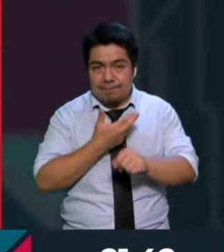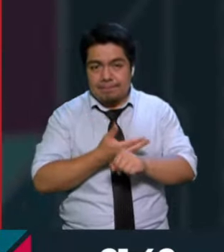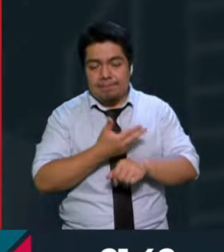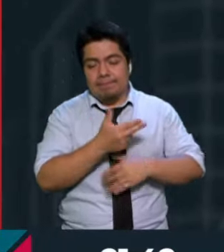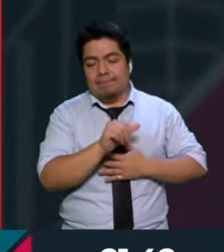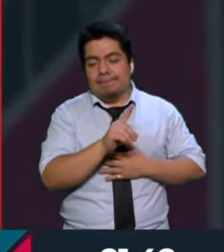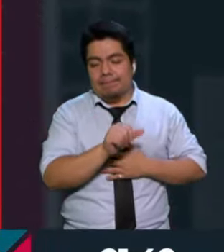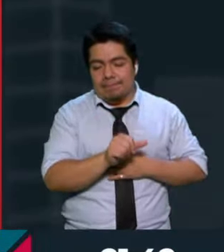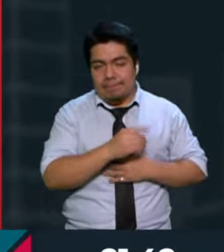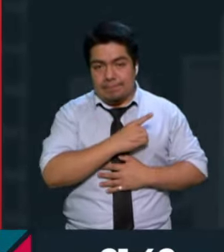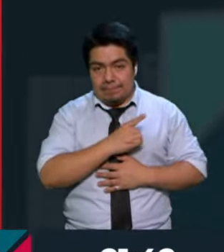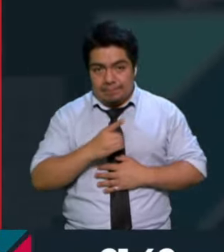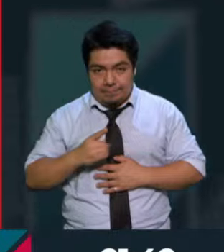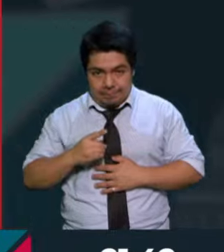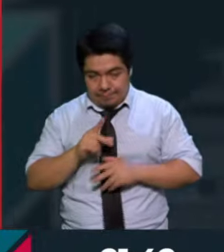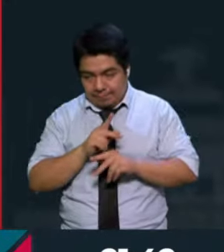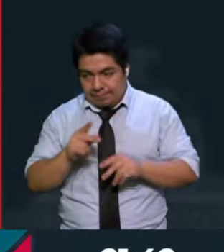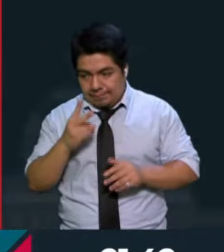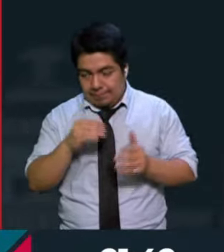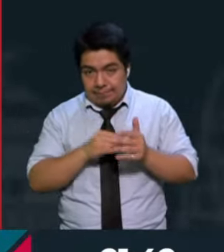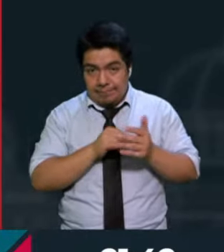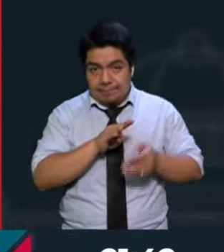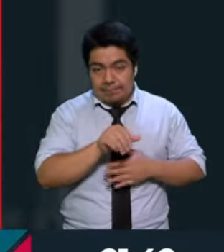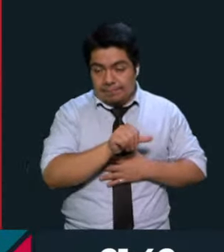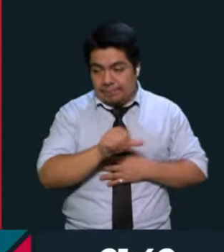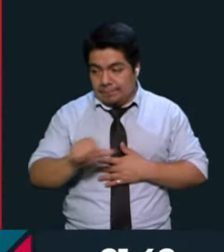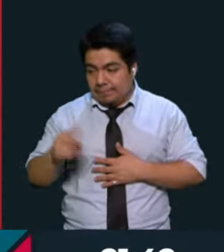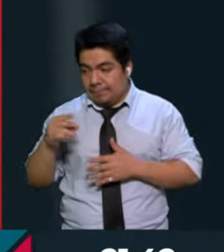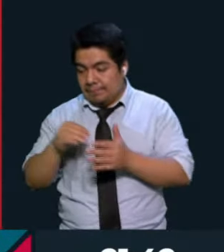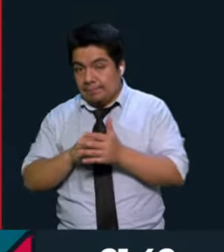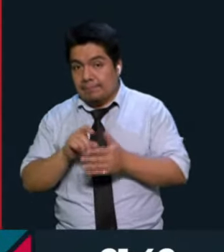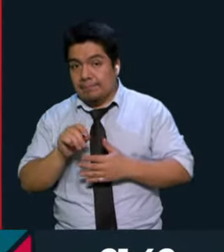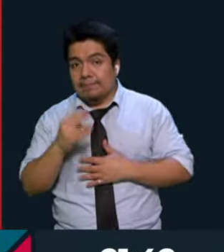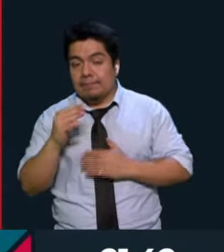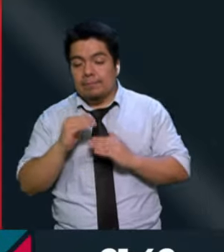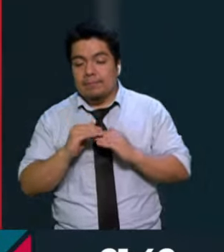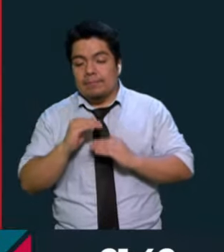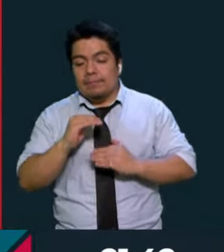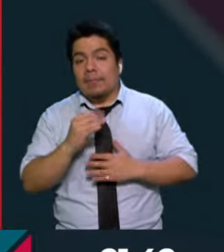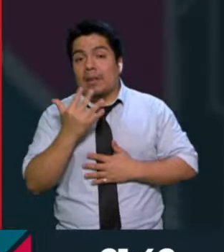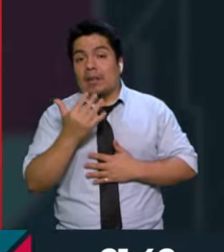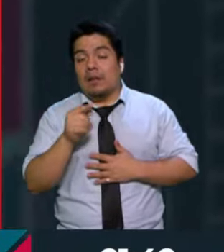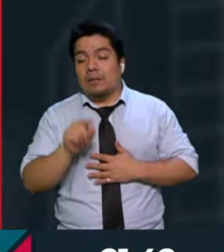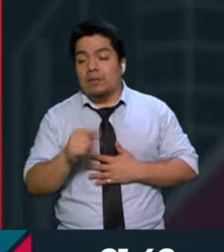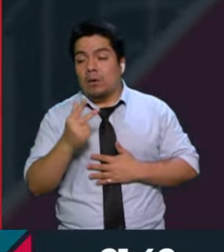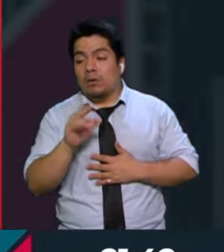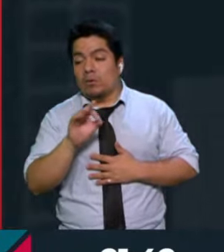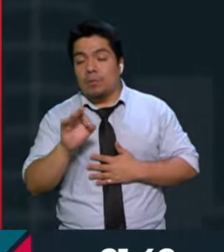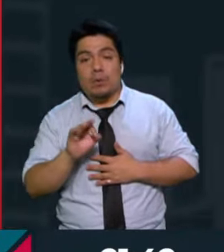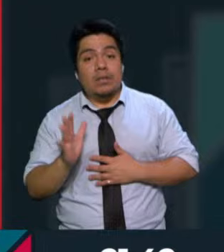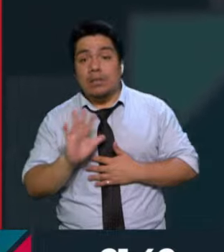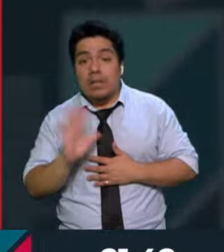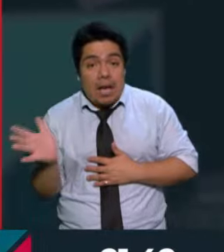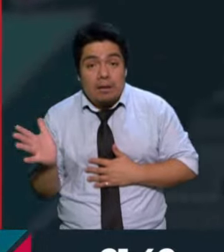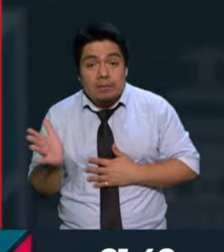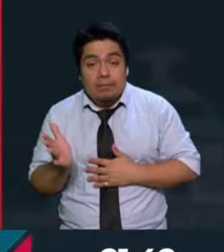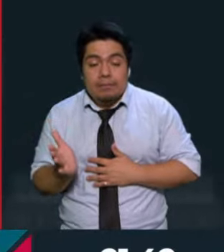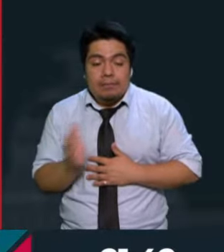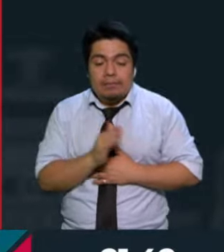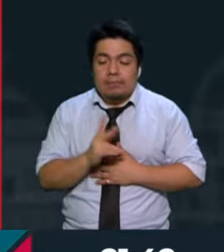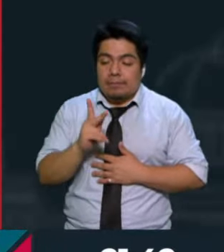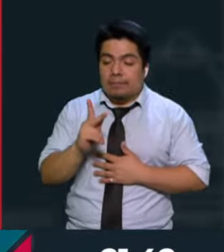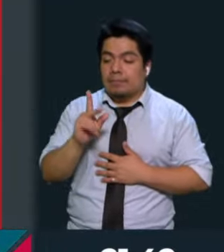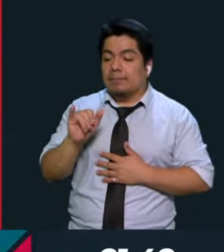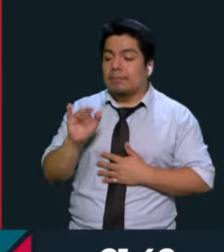Hacienda, la deuda pública en México de 2019 a 2024 aumentó un 5.8% con respecto al Producto